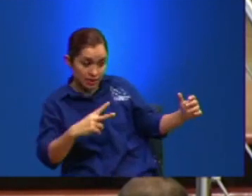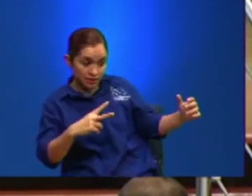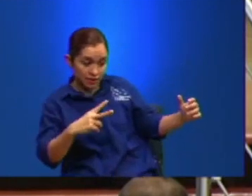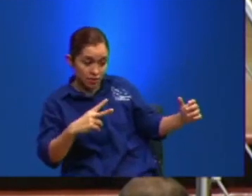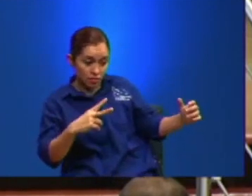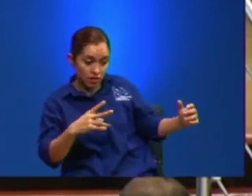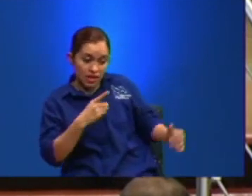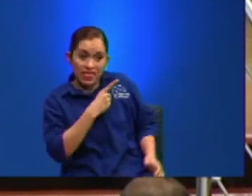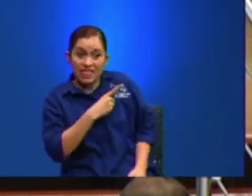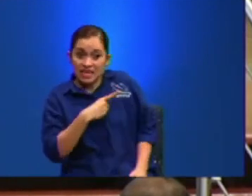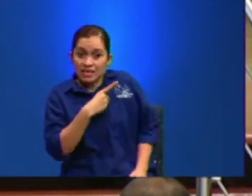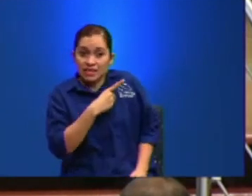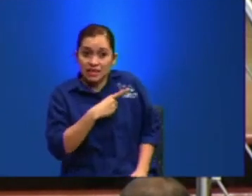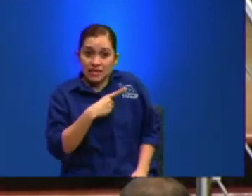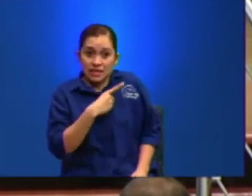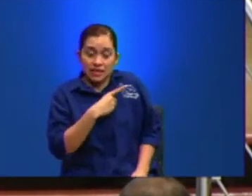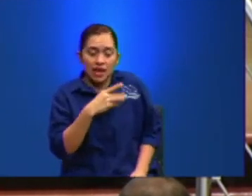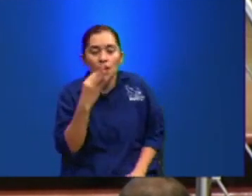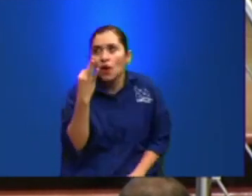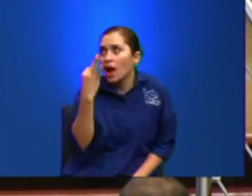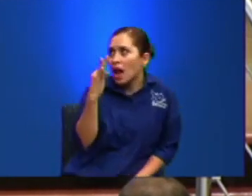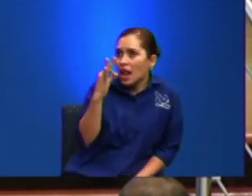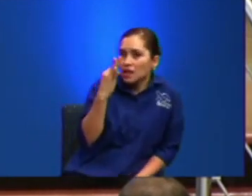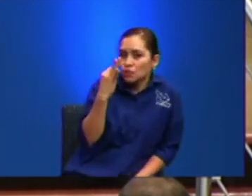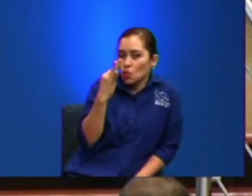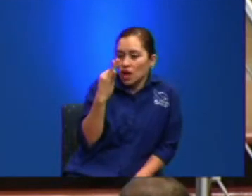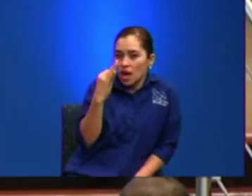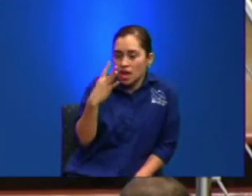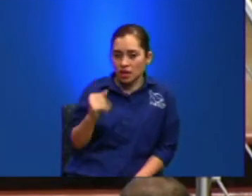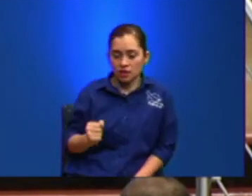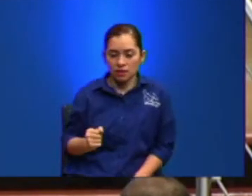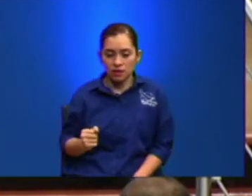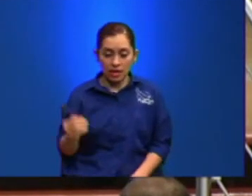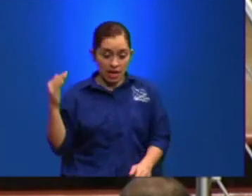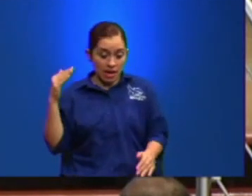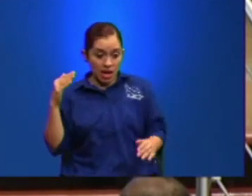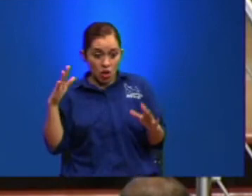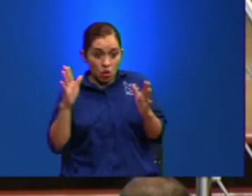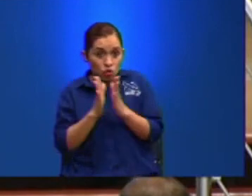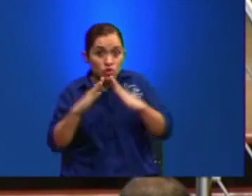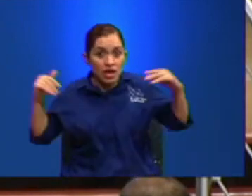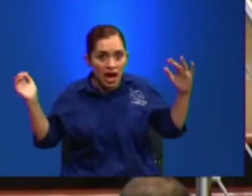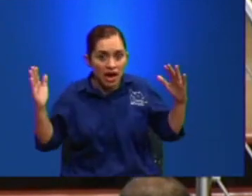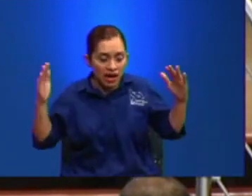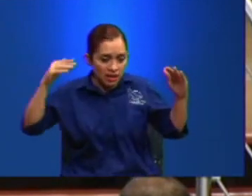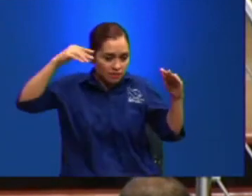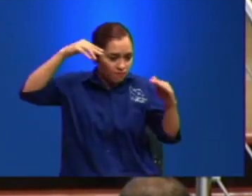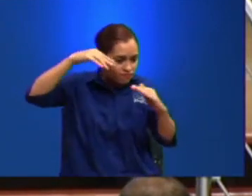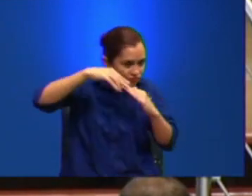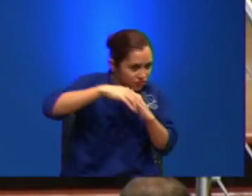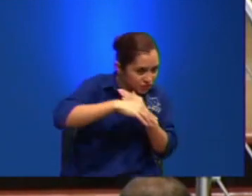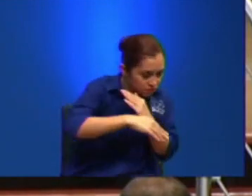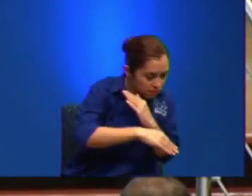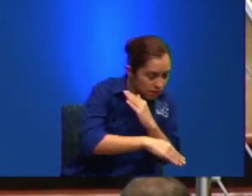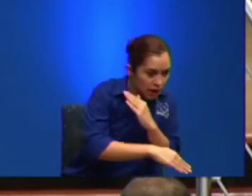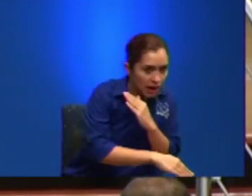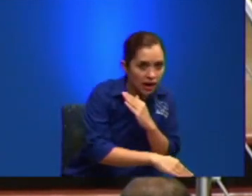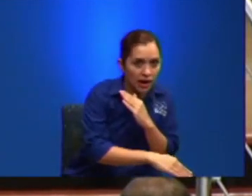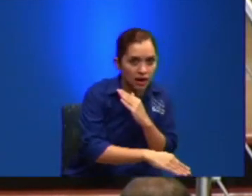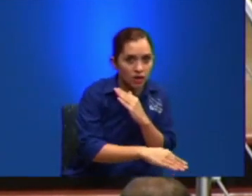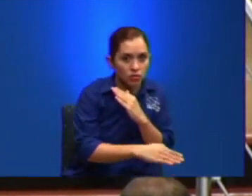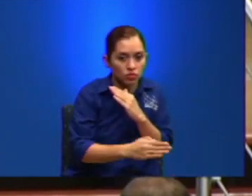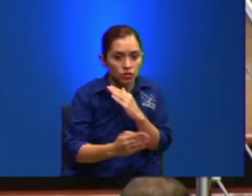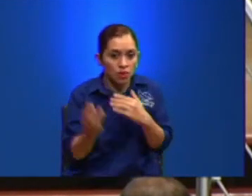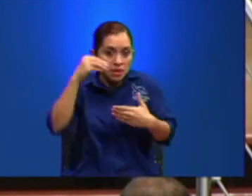abandonaron sus moradas legítimas y se metieron en hombres para poderse meter en mujeres luego el rey